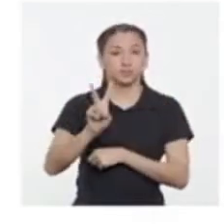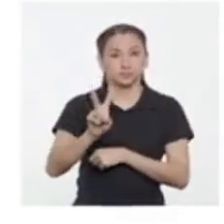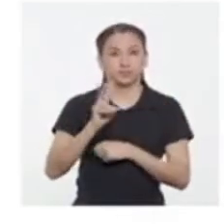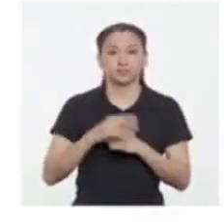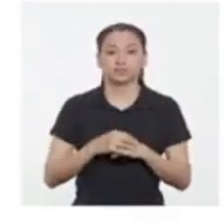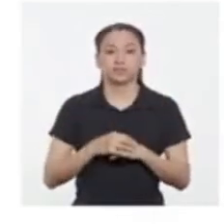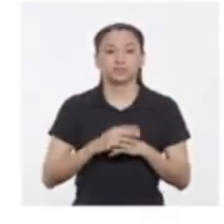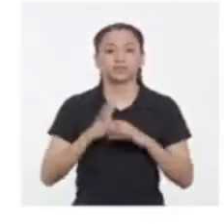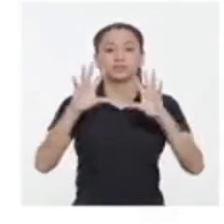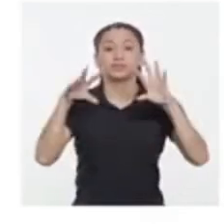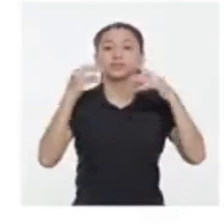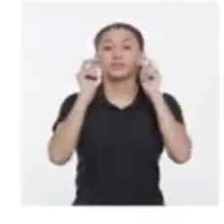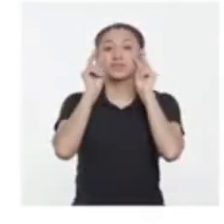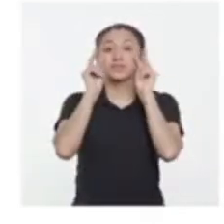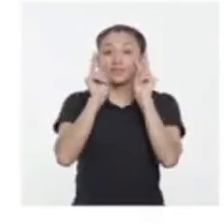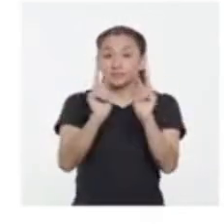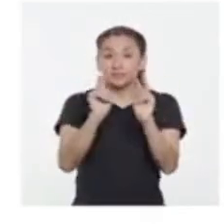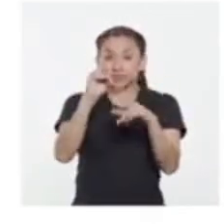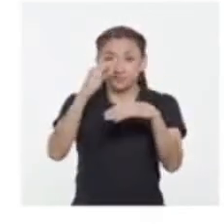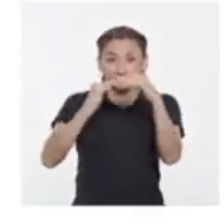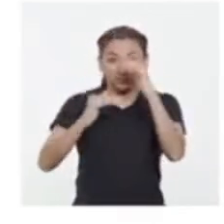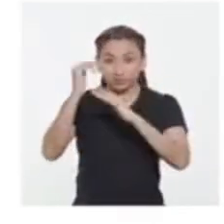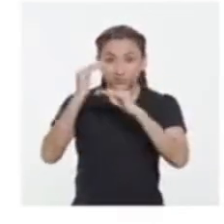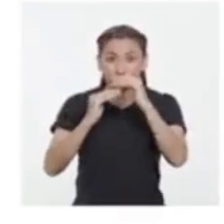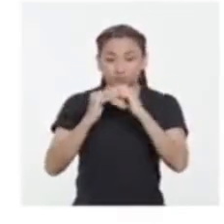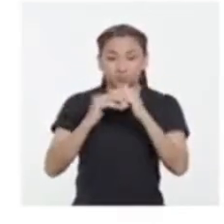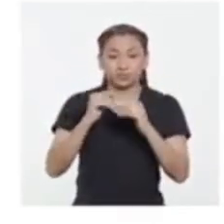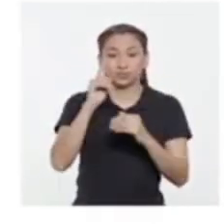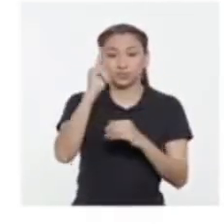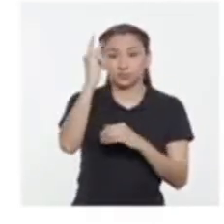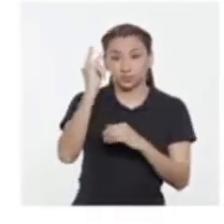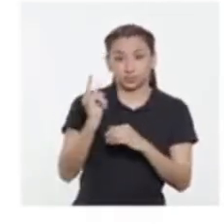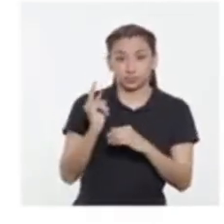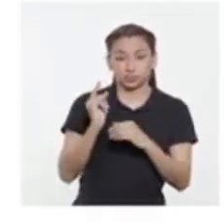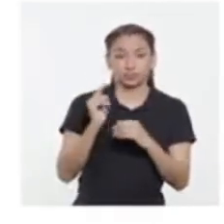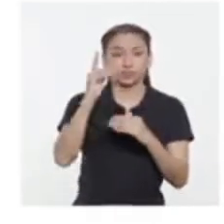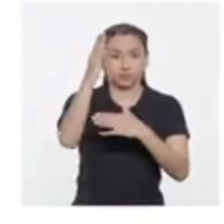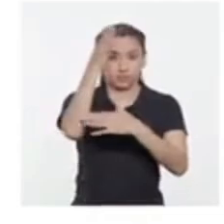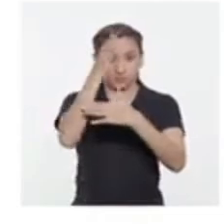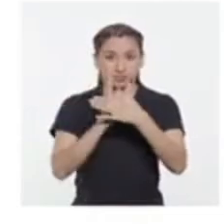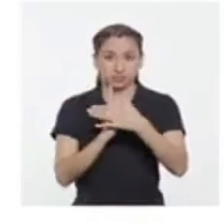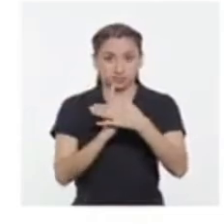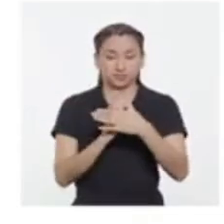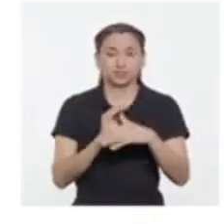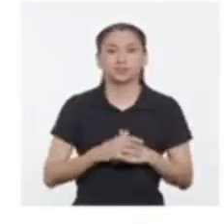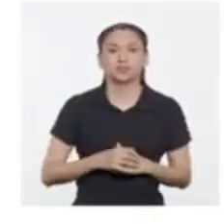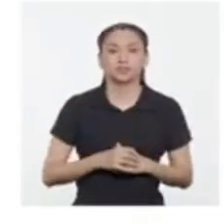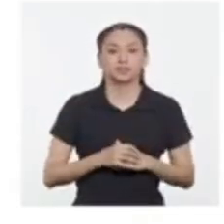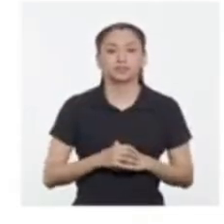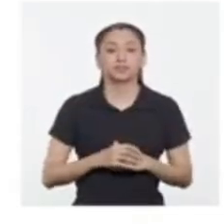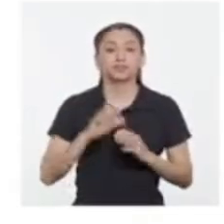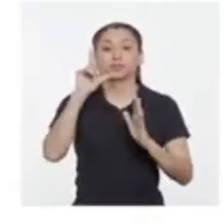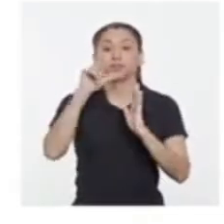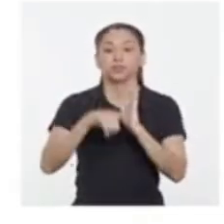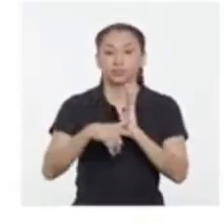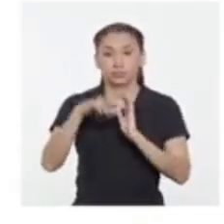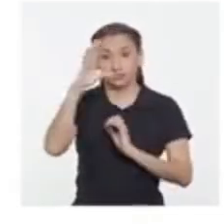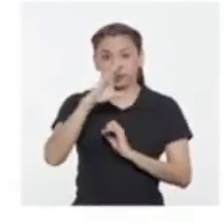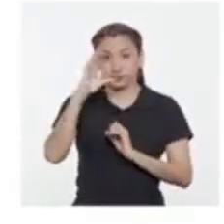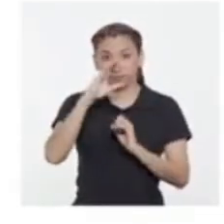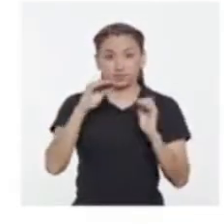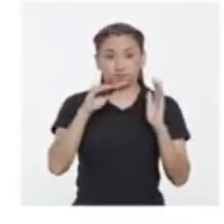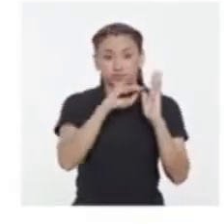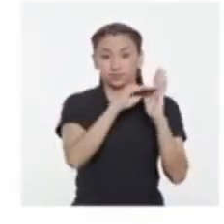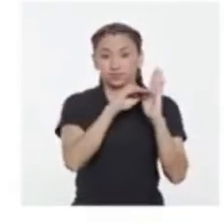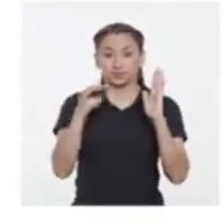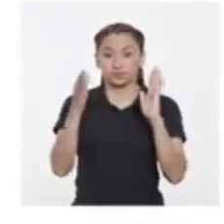entre 2, ya que se observa una construcción en forma de túnel y es la mitad del cilindro. Luego hallamos el